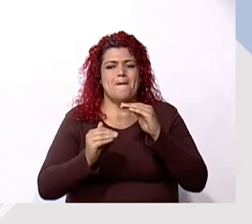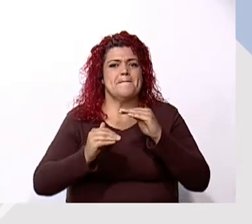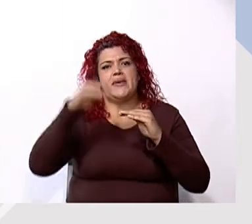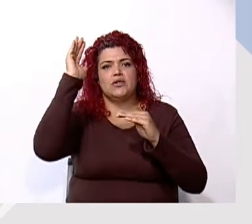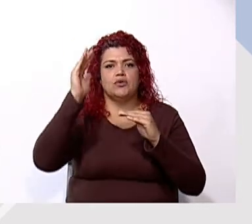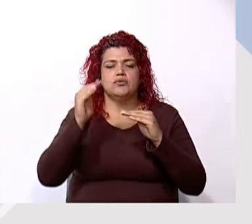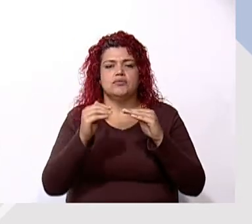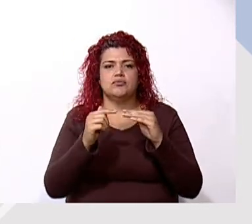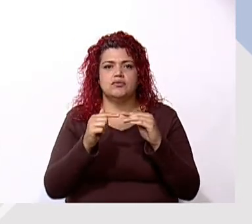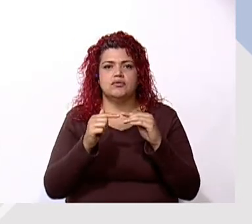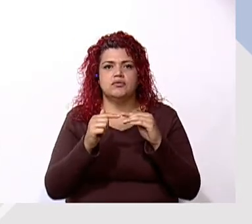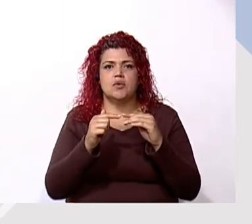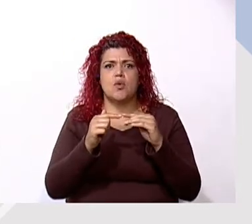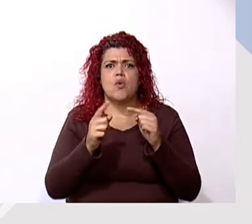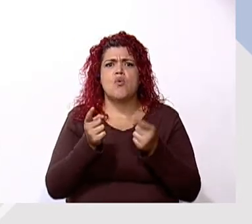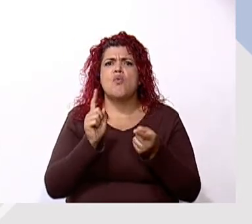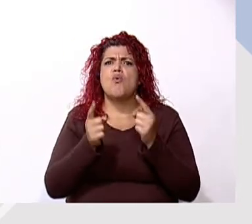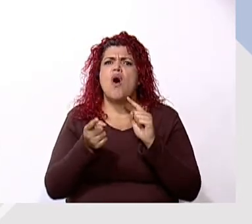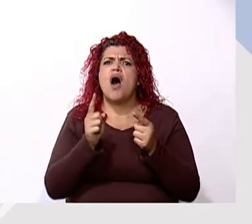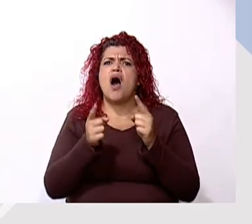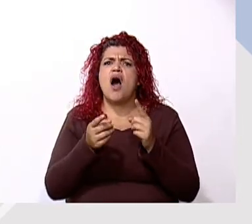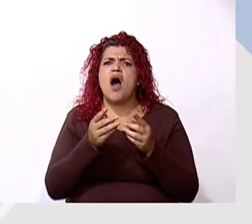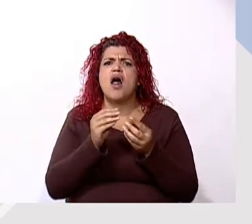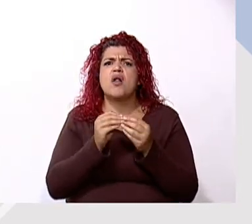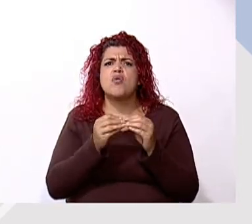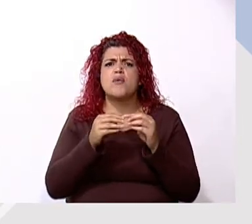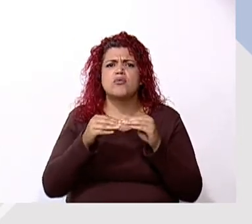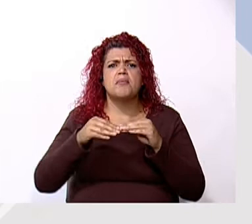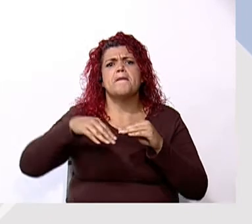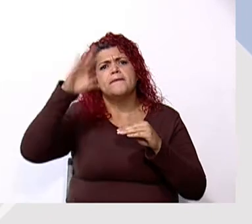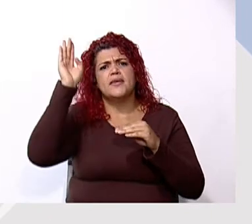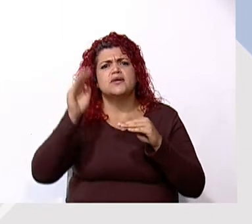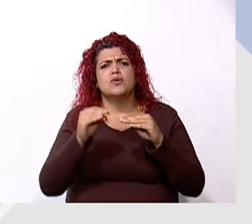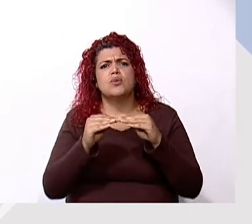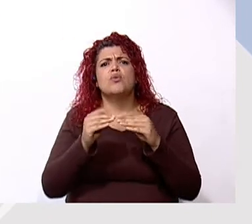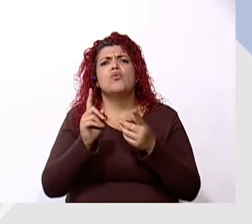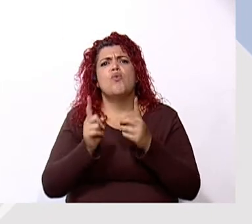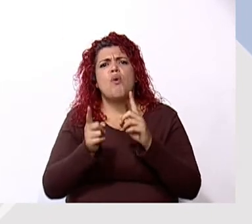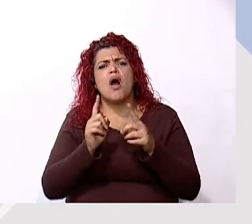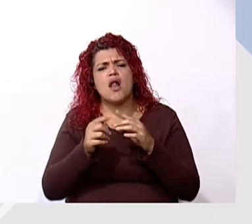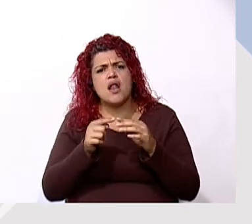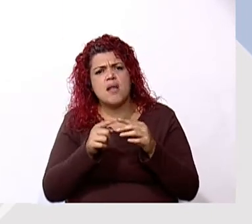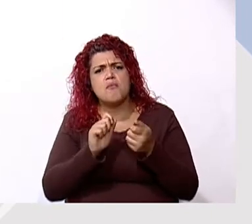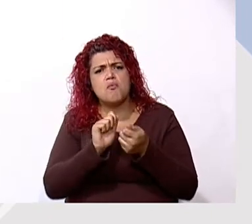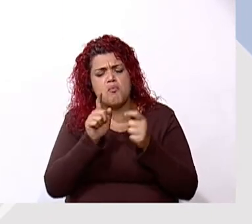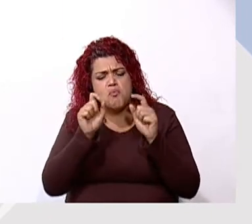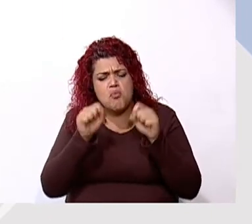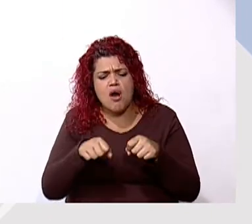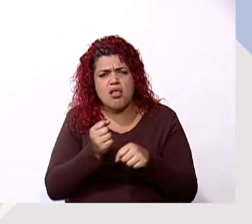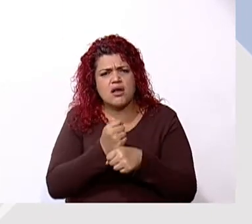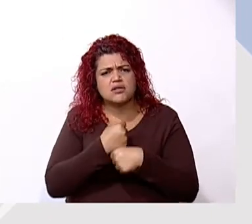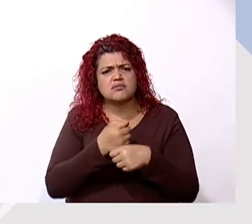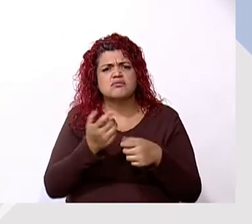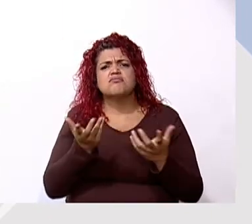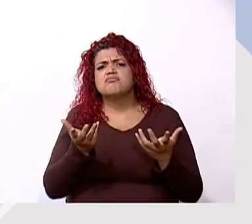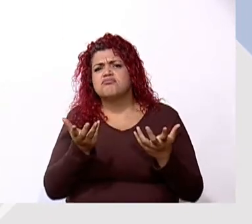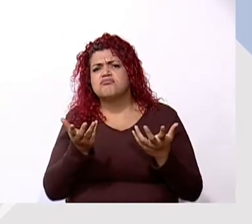¿Vamos? ¿Cuál es ese número mayor que pueden formar? ¿Lo